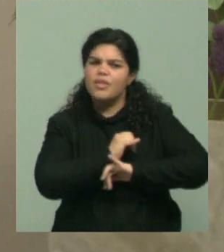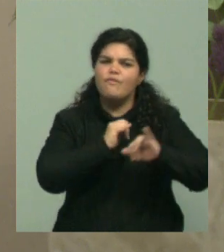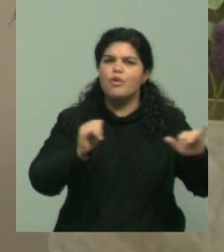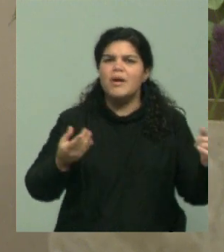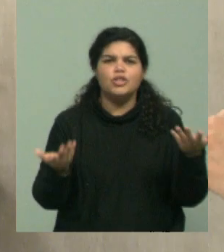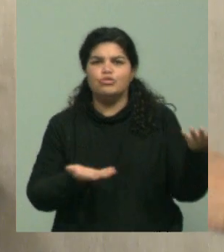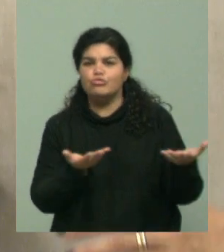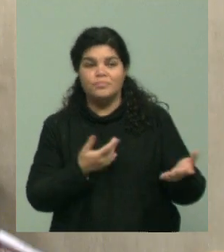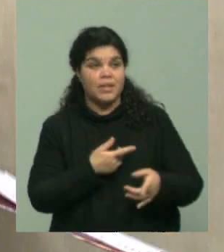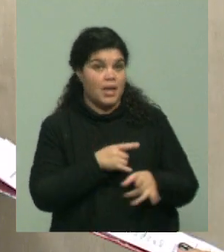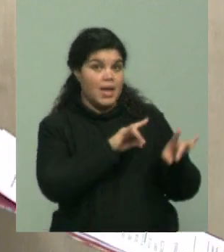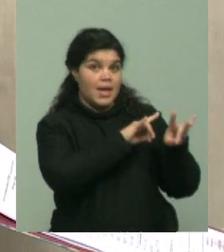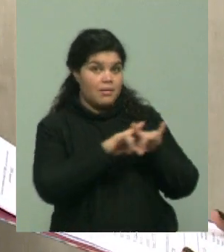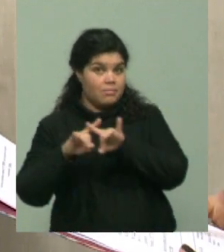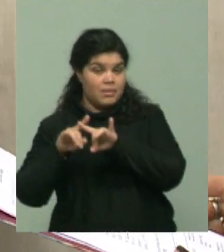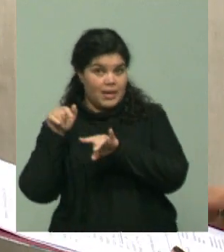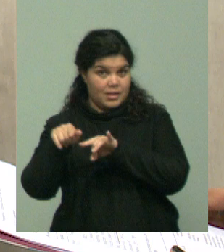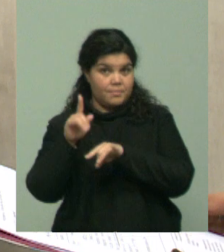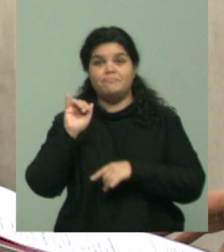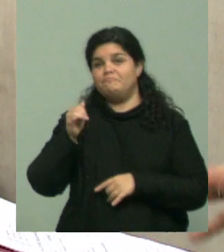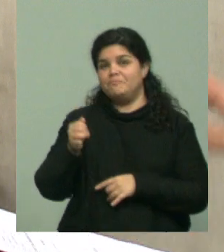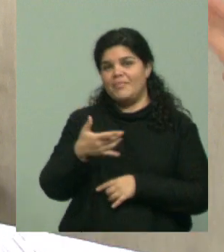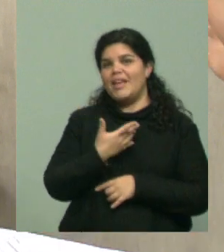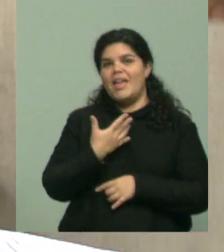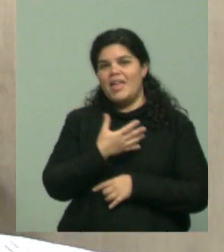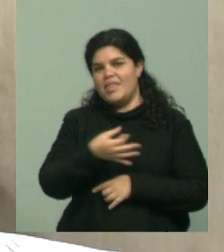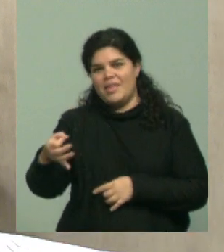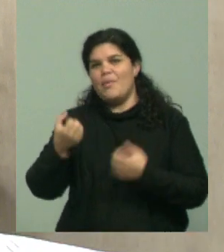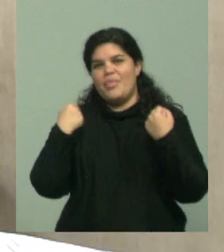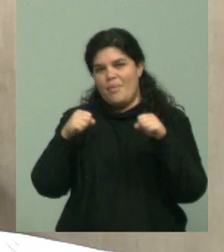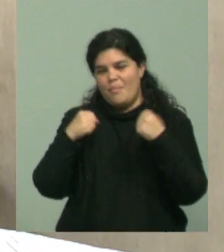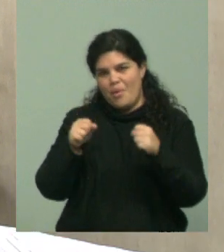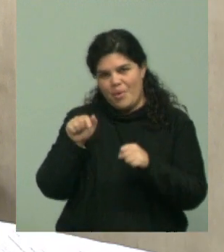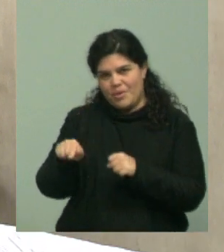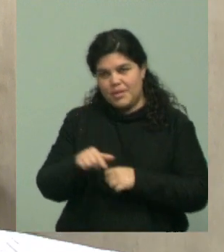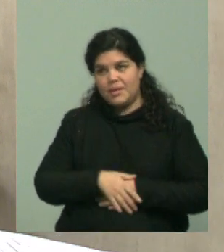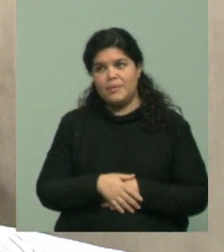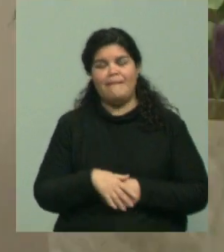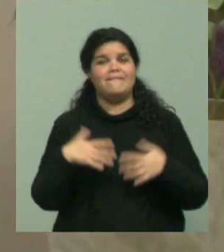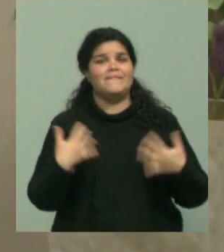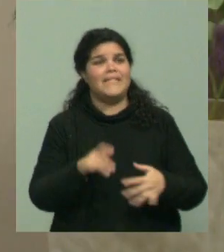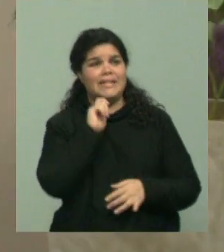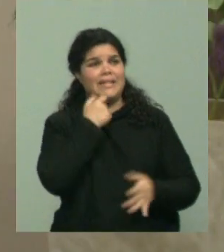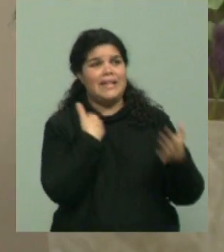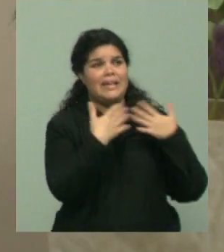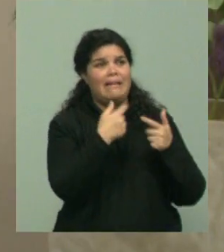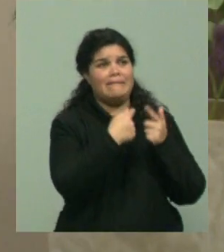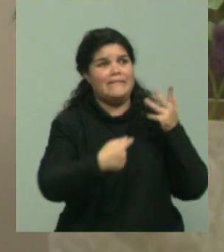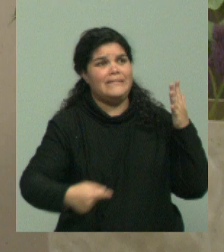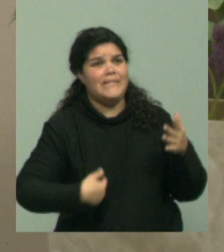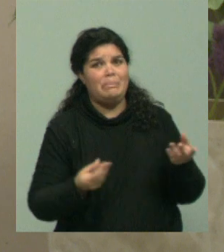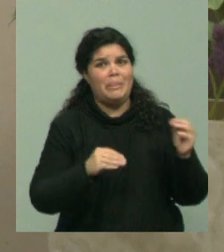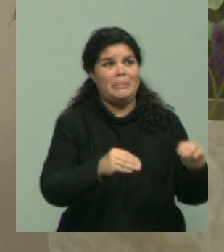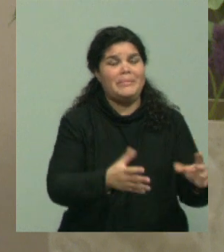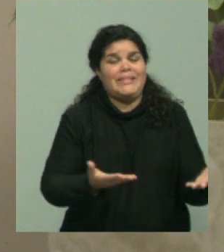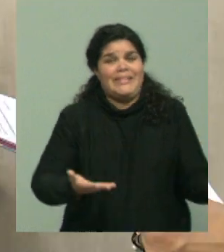la universidad. Correcto. Muy bien. Bueno, Roberto, nos encantaría quedarnos hablando con vos un montón de tiempo más, pero ya tenemos que cerrar el programa.